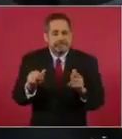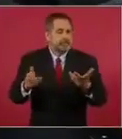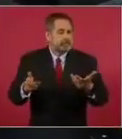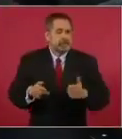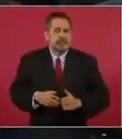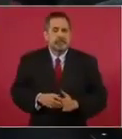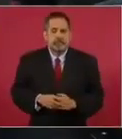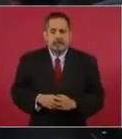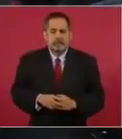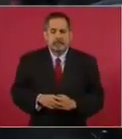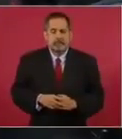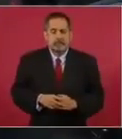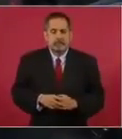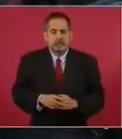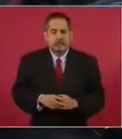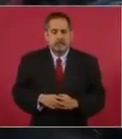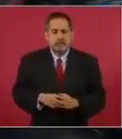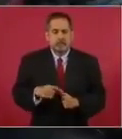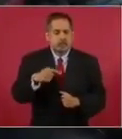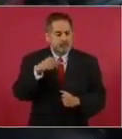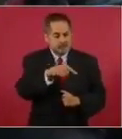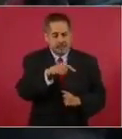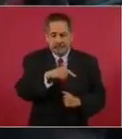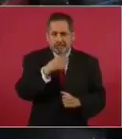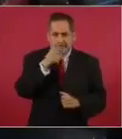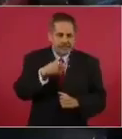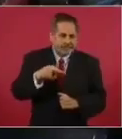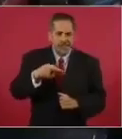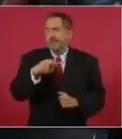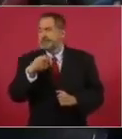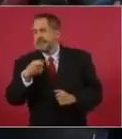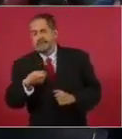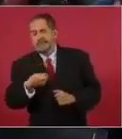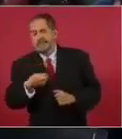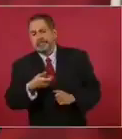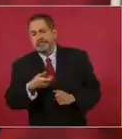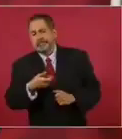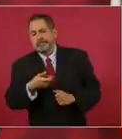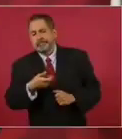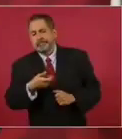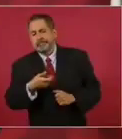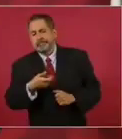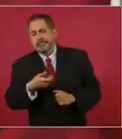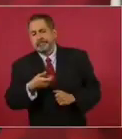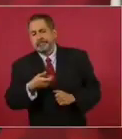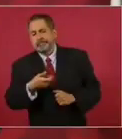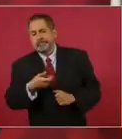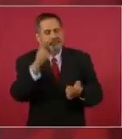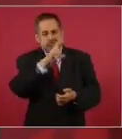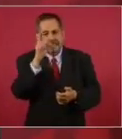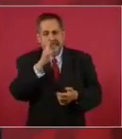y me pusieron del lado de